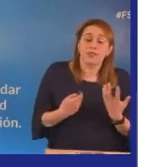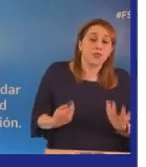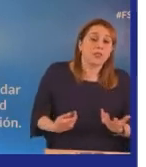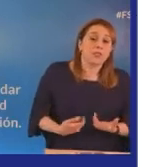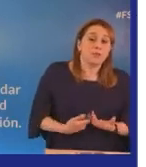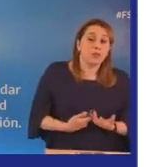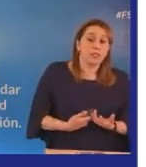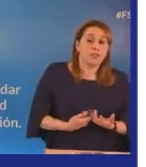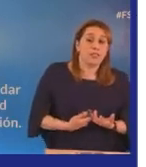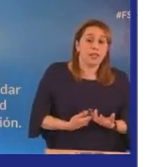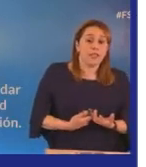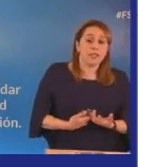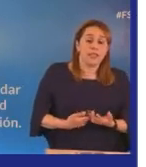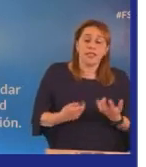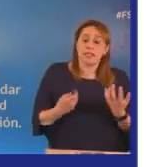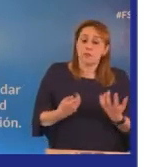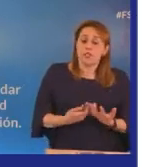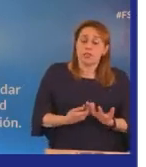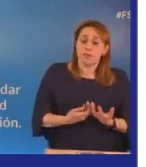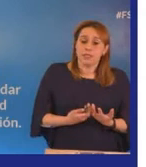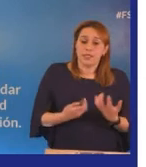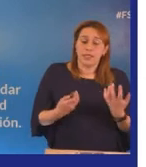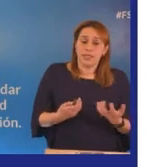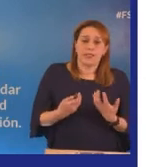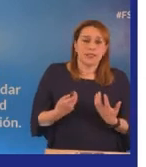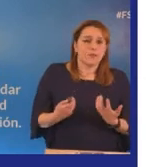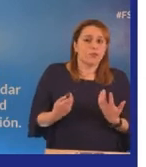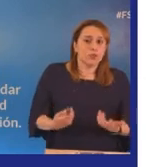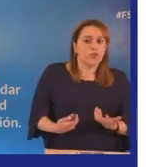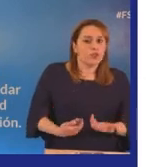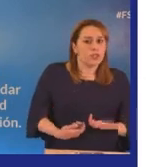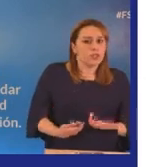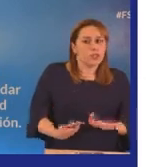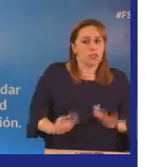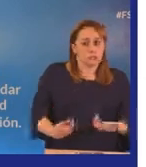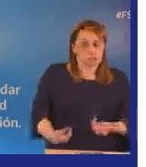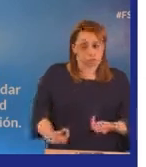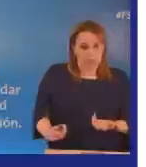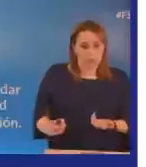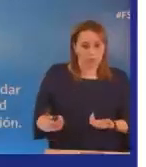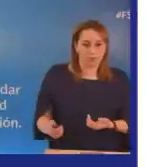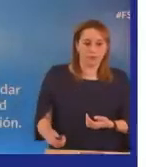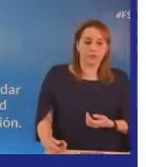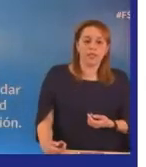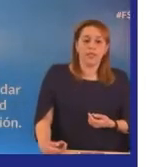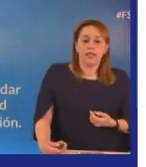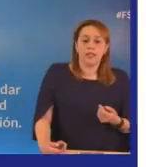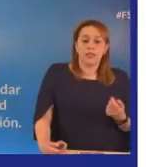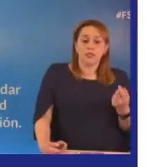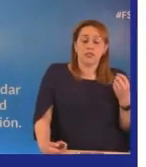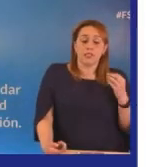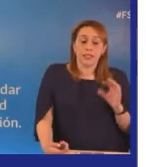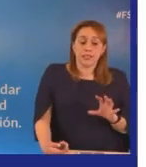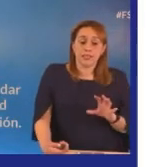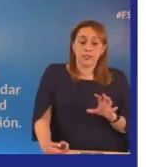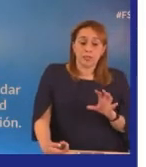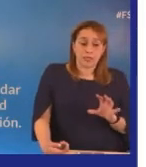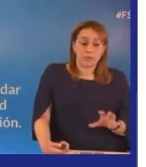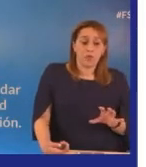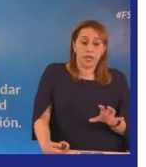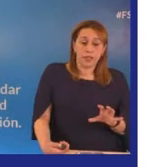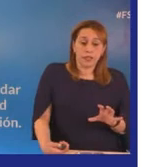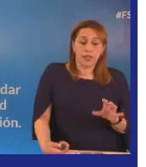poder hacer todo este tipo de actividades y que muchas veces en la casa tenemos todos los elementos para hacerlo. Entonces, esta